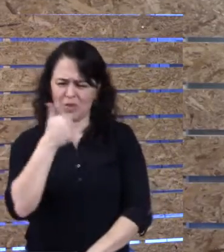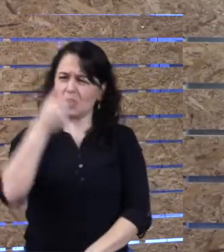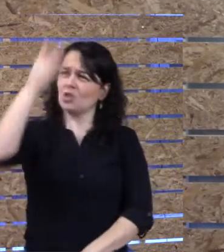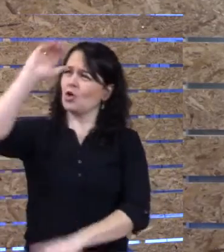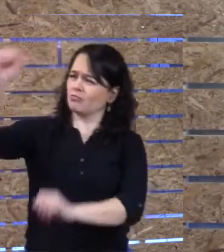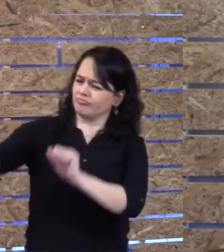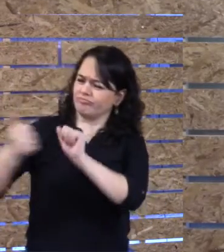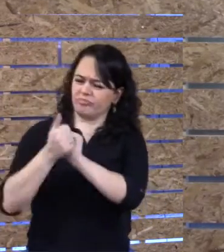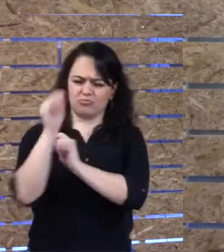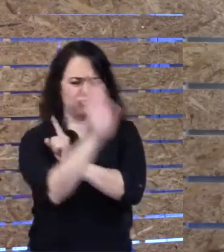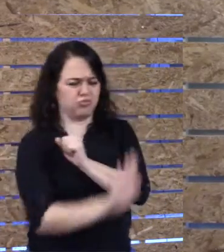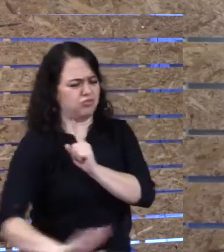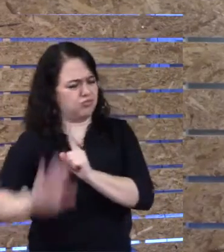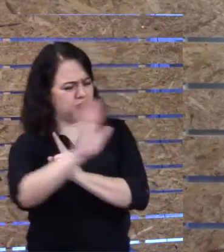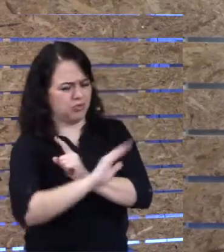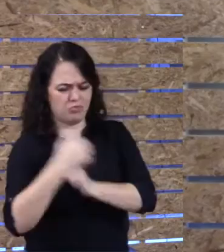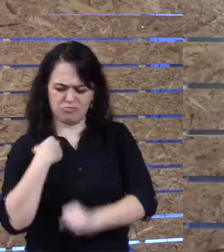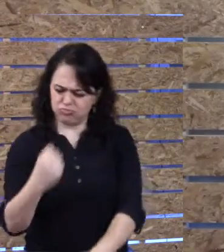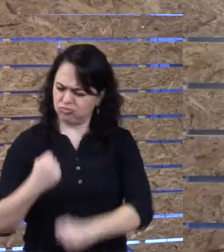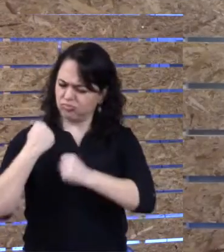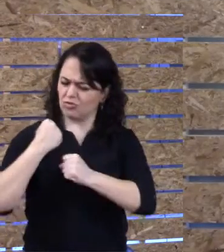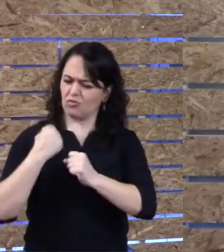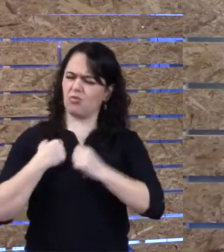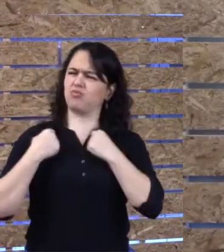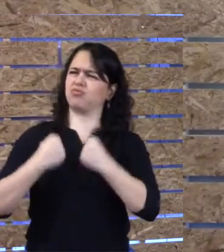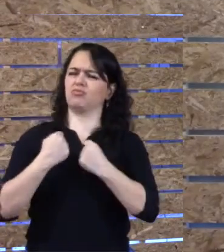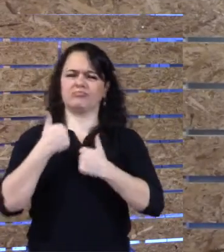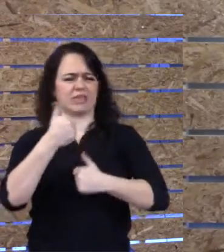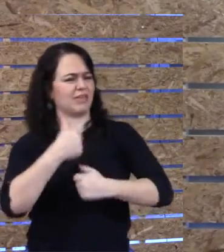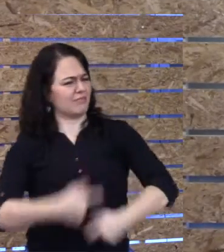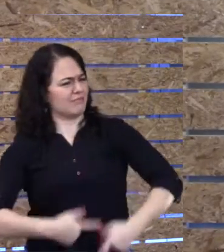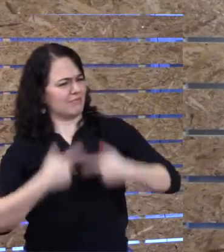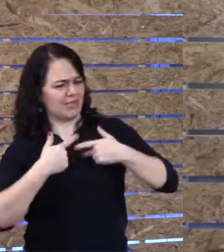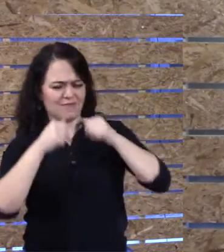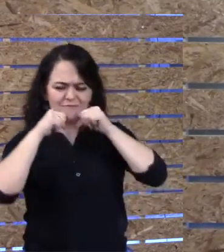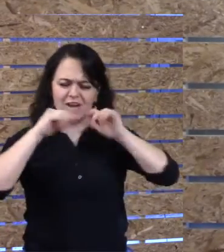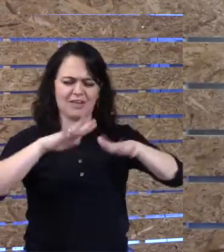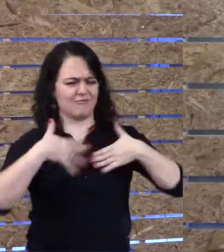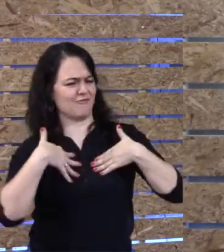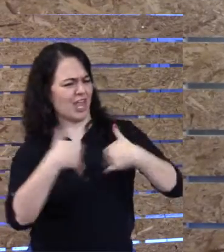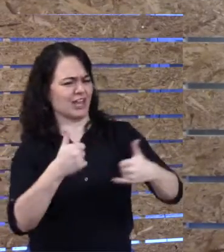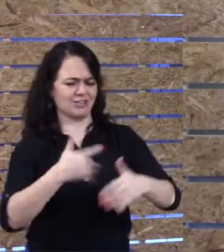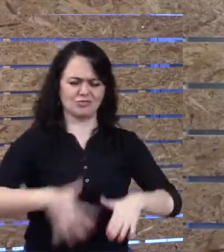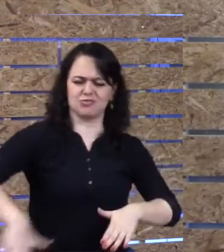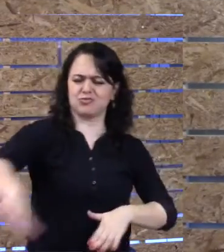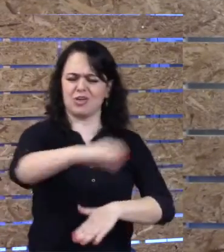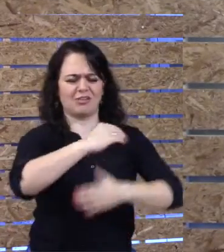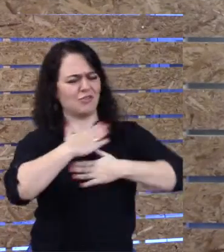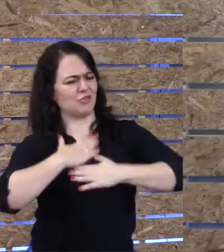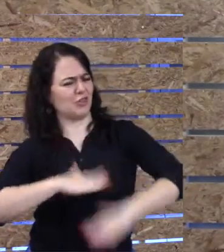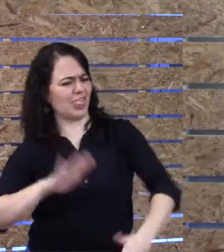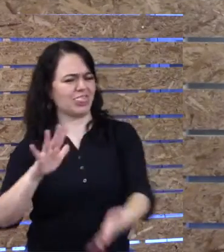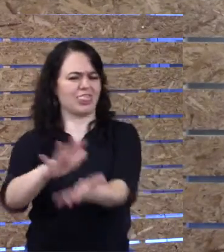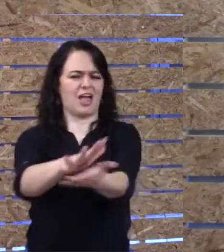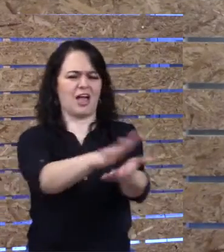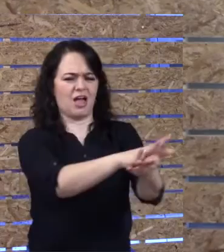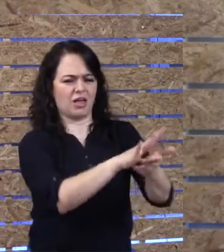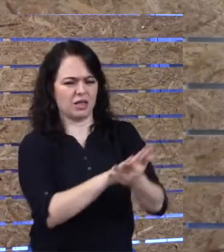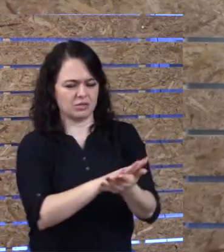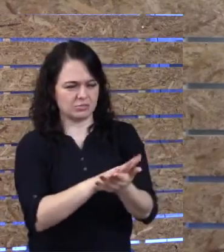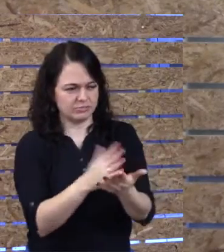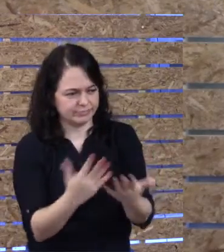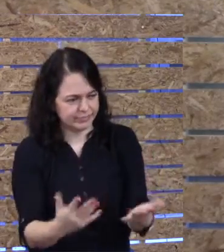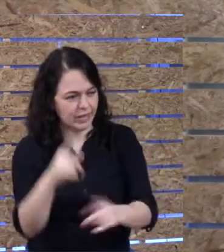que tu día va a ser feliz y bendecido y todo lo demás. A propósito, es una banalización inclusive